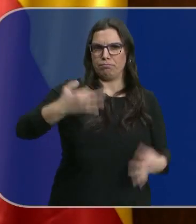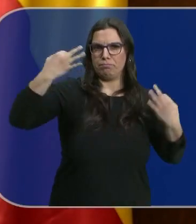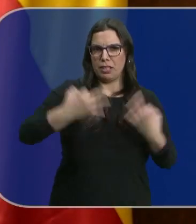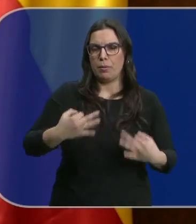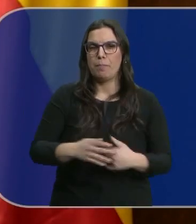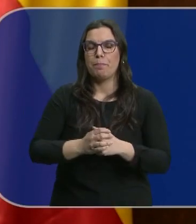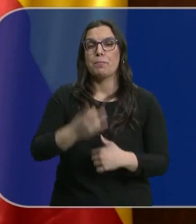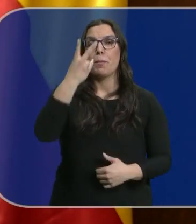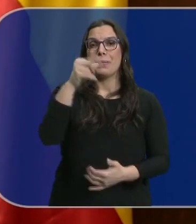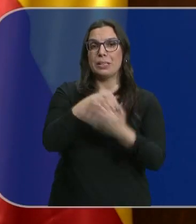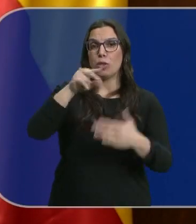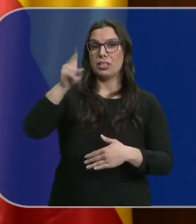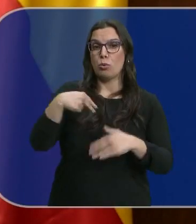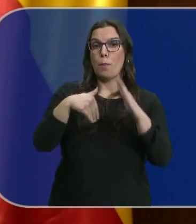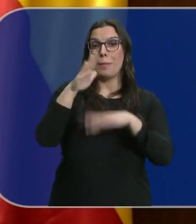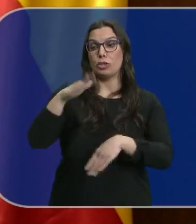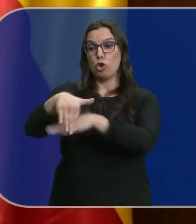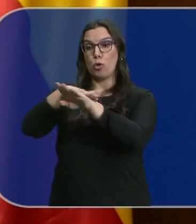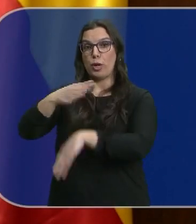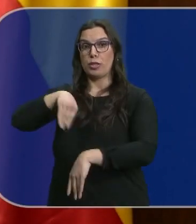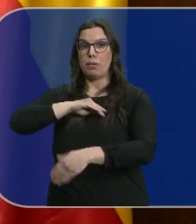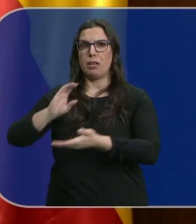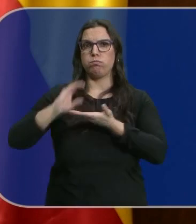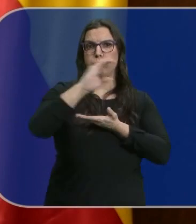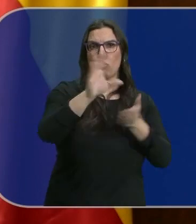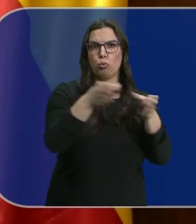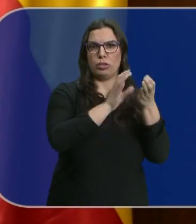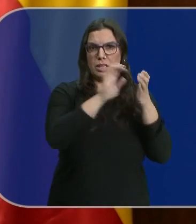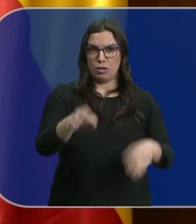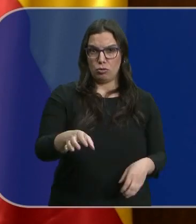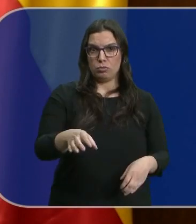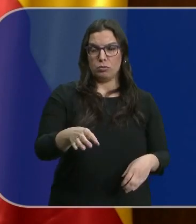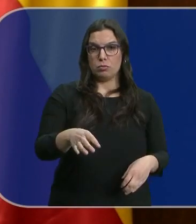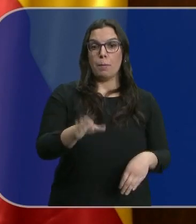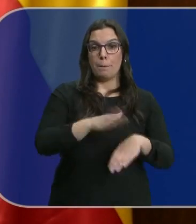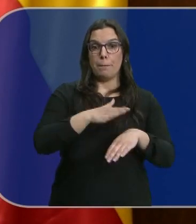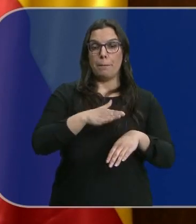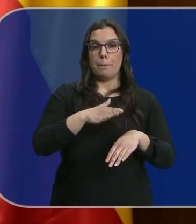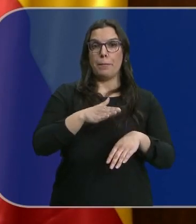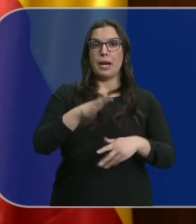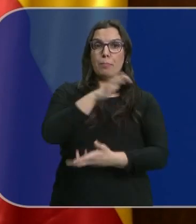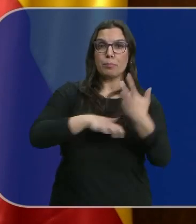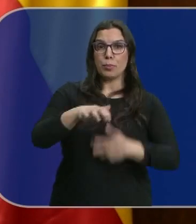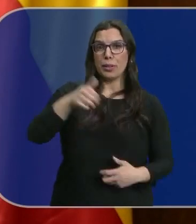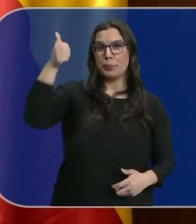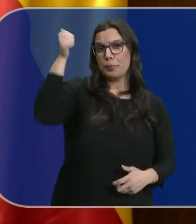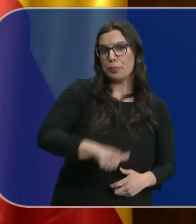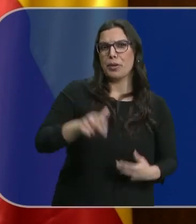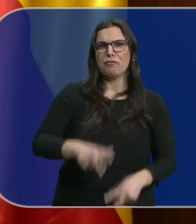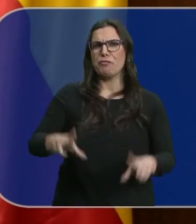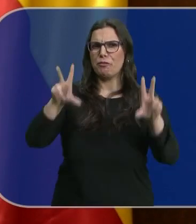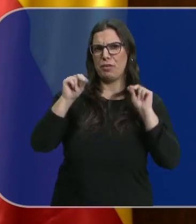Más de 20 millones de euros ha transferido el Gobierno de España a la Junta de Castilla y León para erradicar